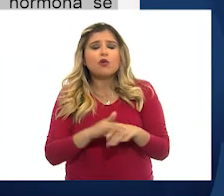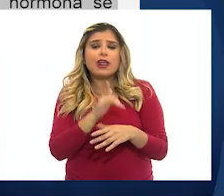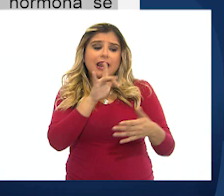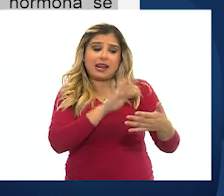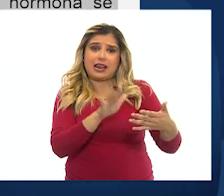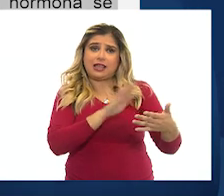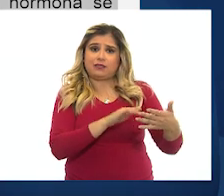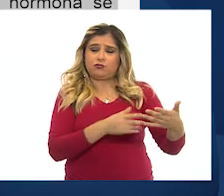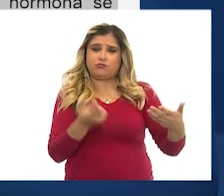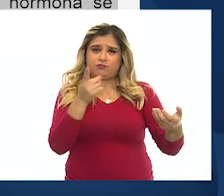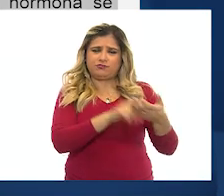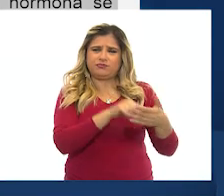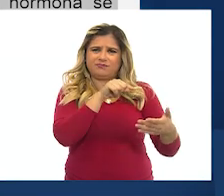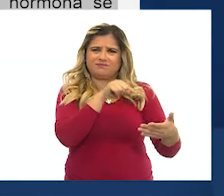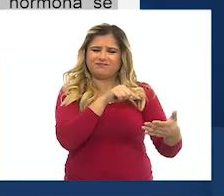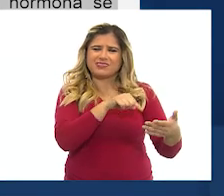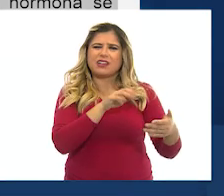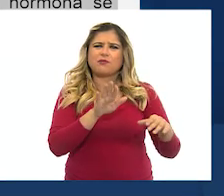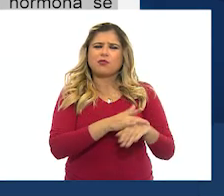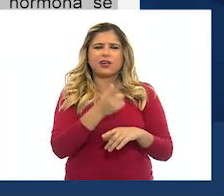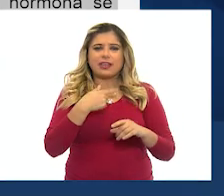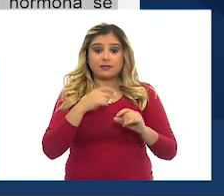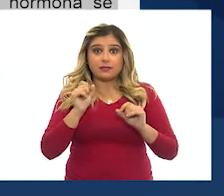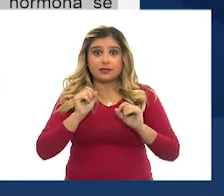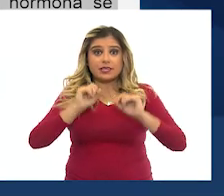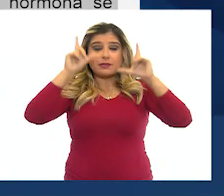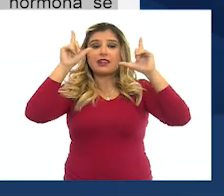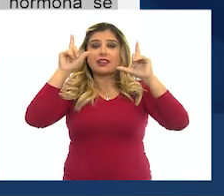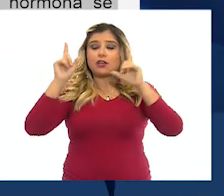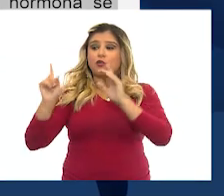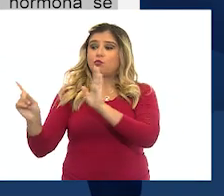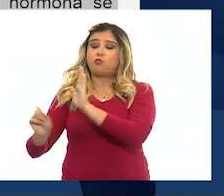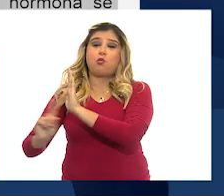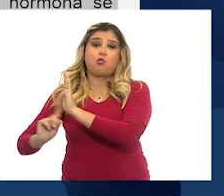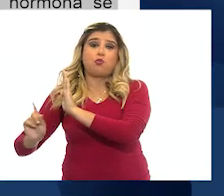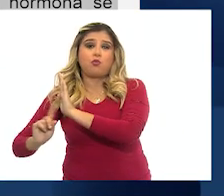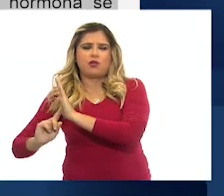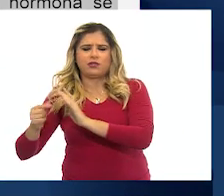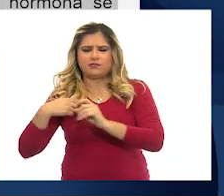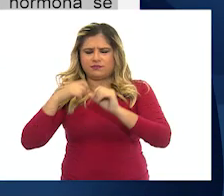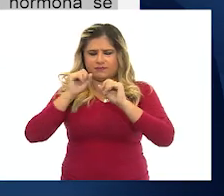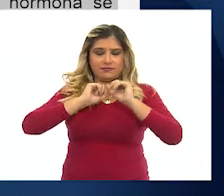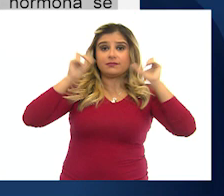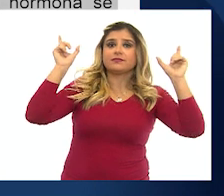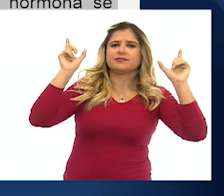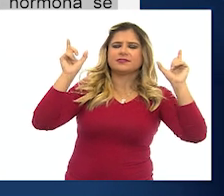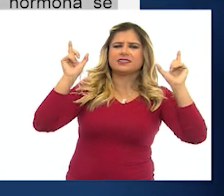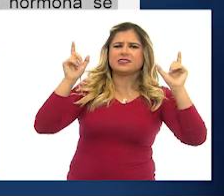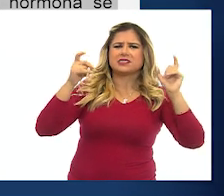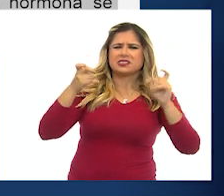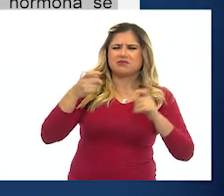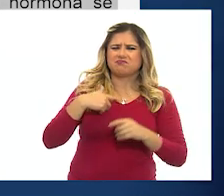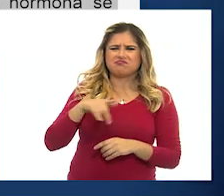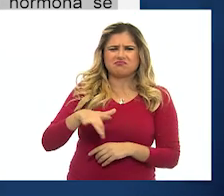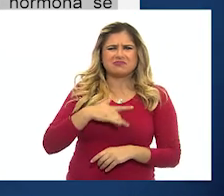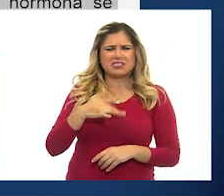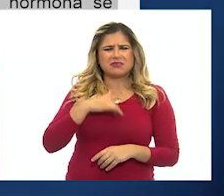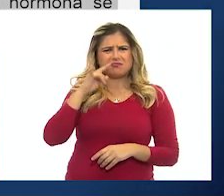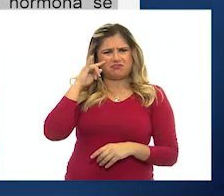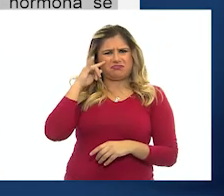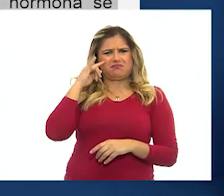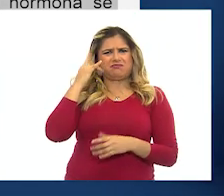del artículo ¿Por qué a veces nos despertamos poco antes de que suene el despertador?, lo decepcionó. Mira, vamos a